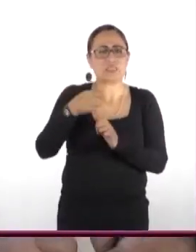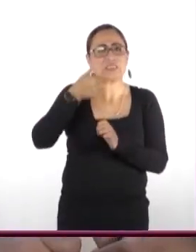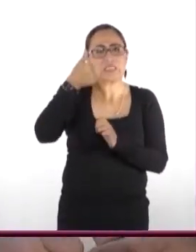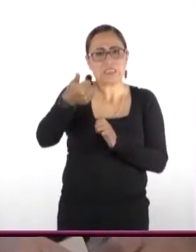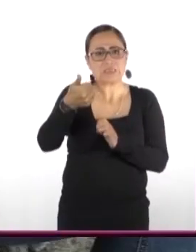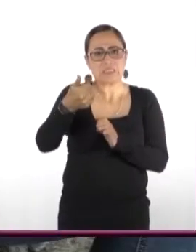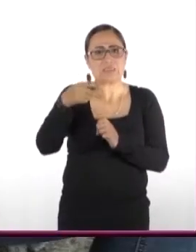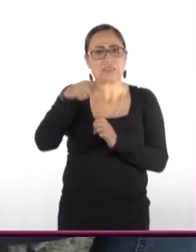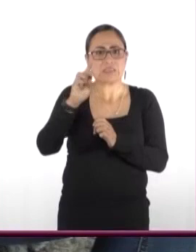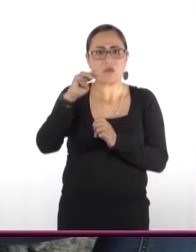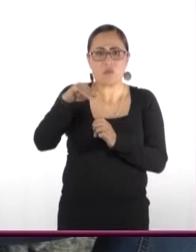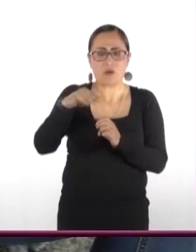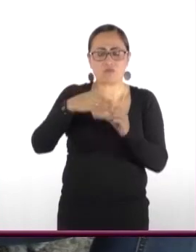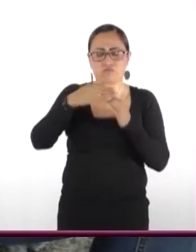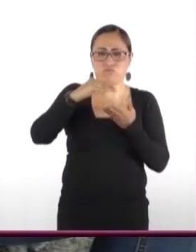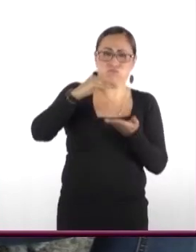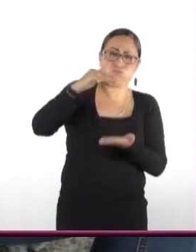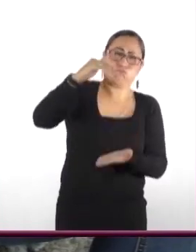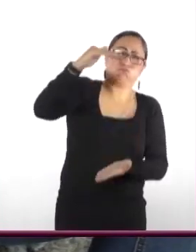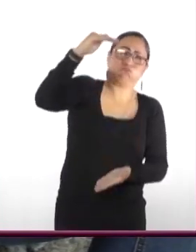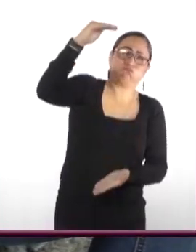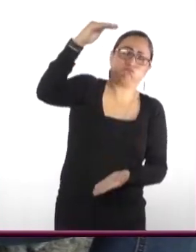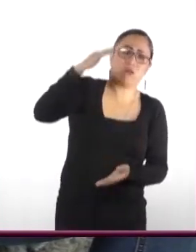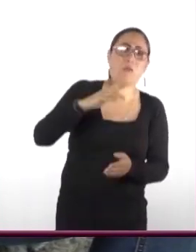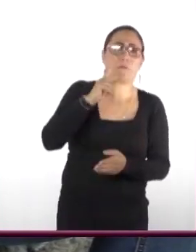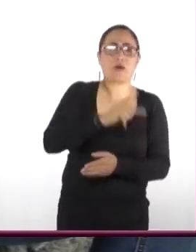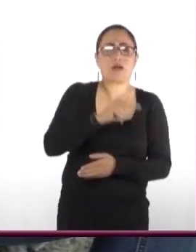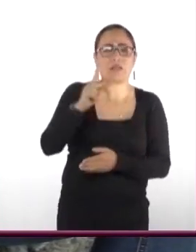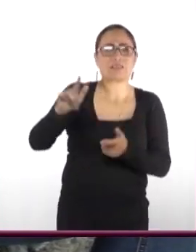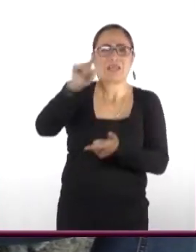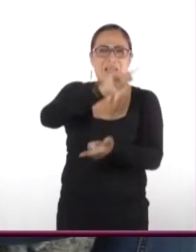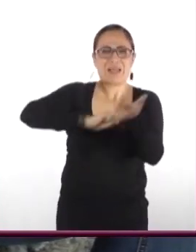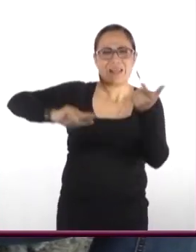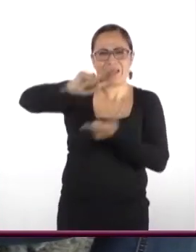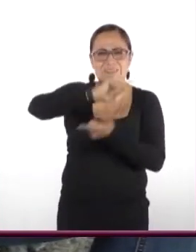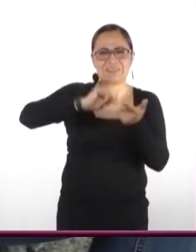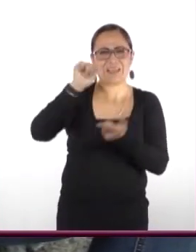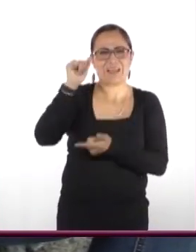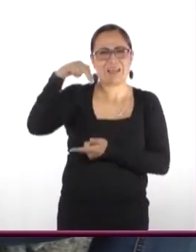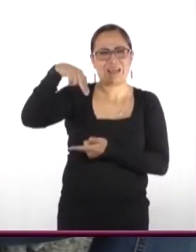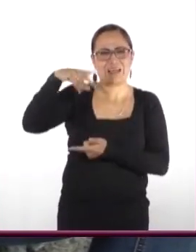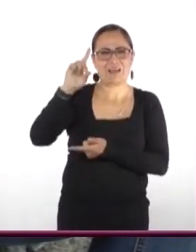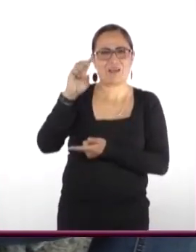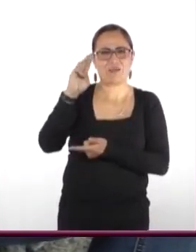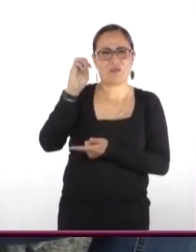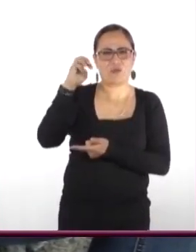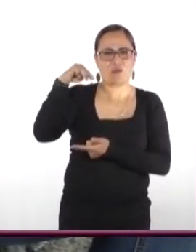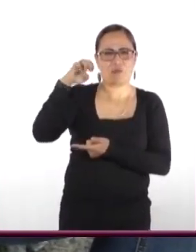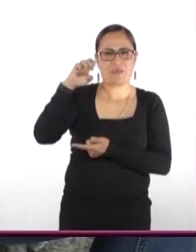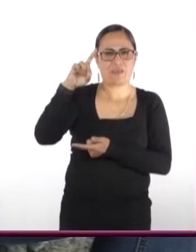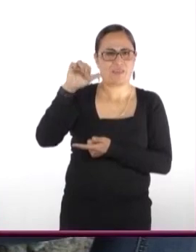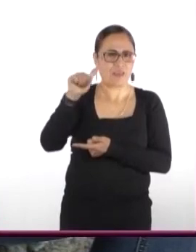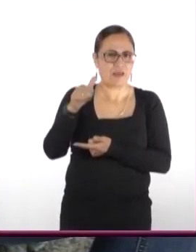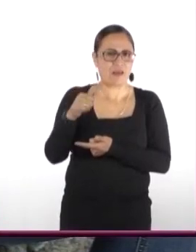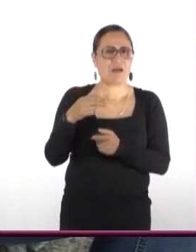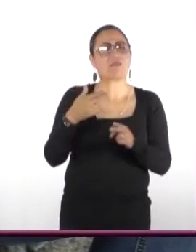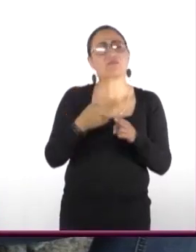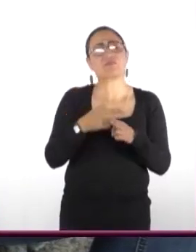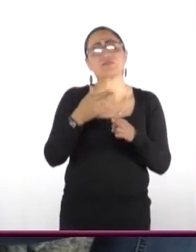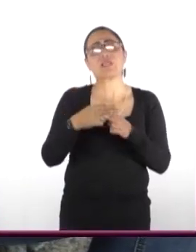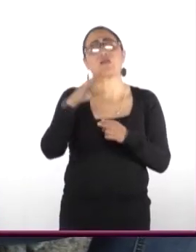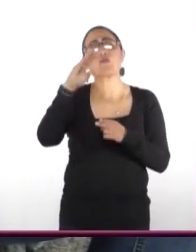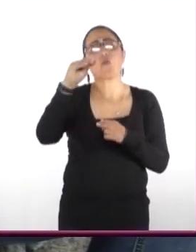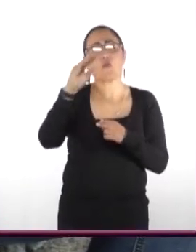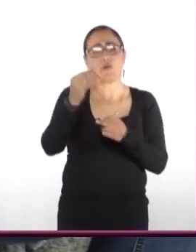127.786 años luz. Eso es un montón. Casi tan ancho como la galaxia Andrómeda. A los 90 pliegues, el